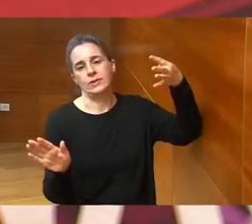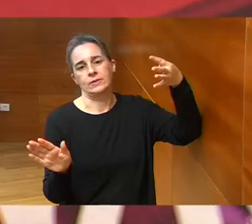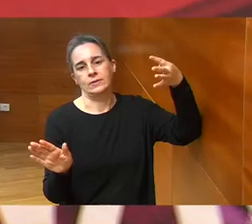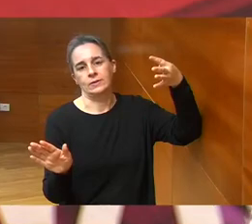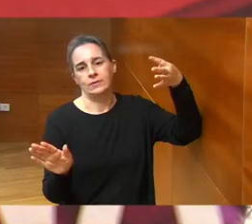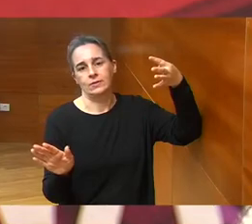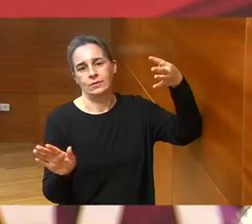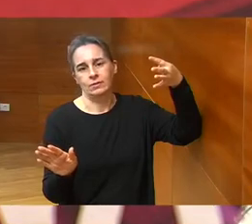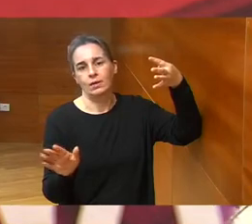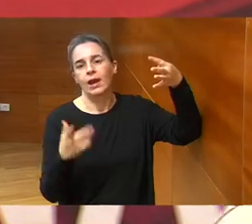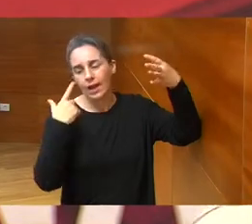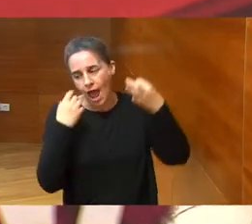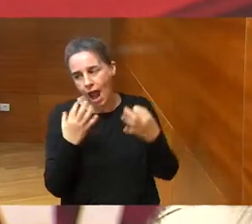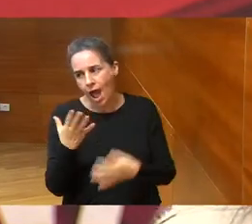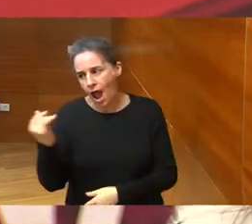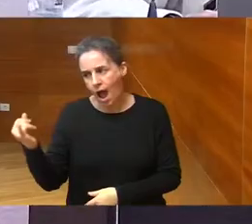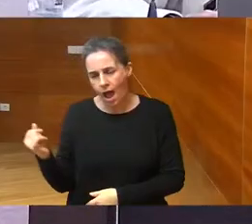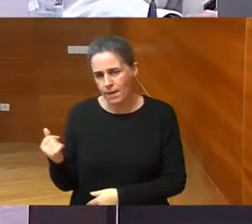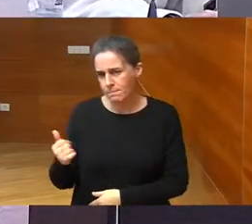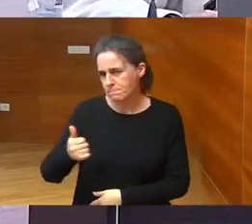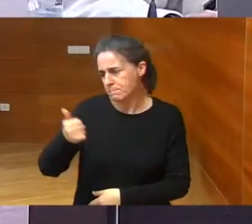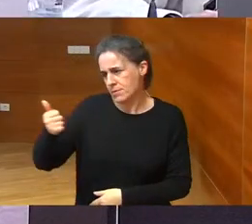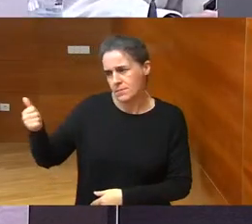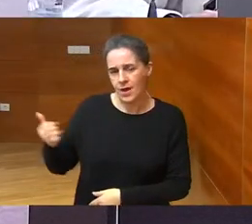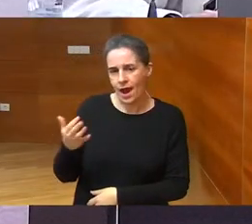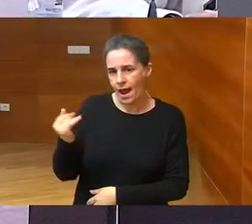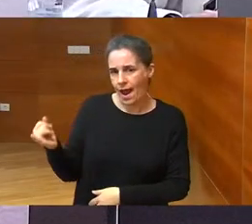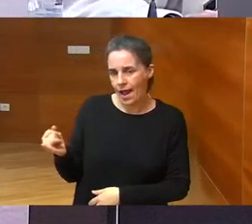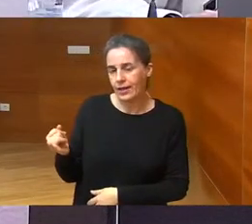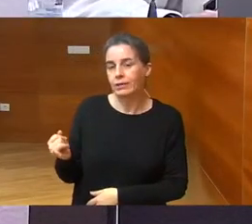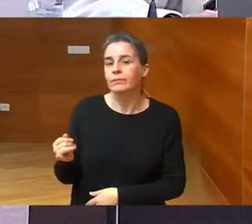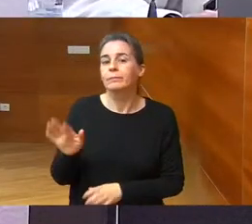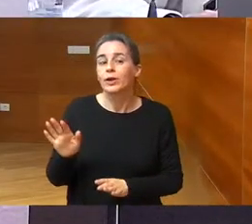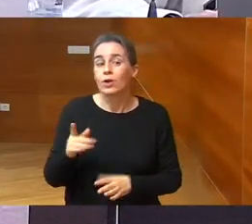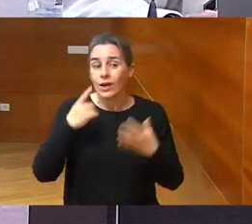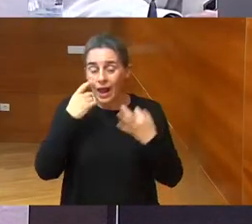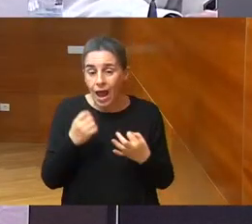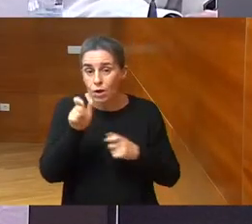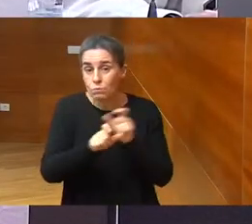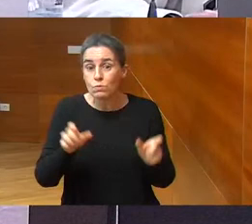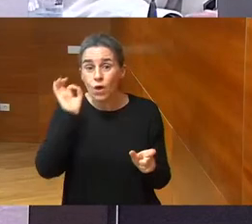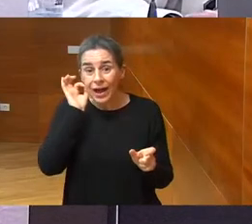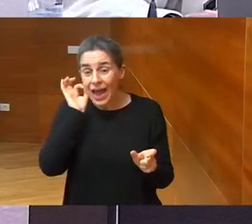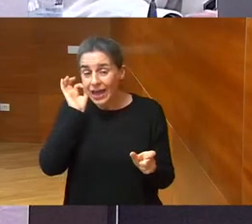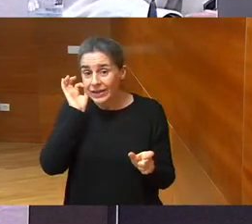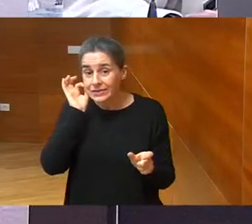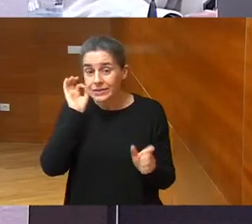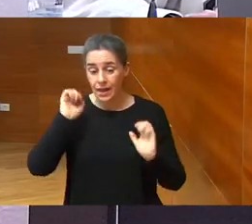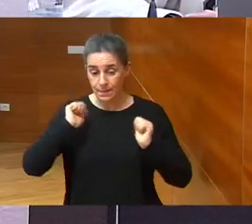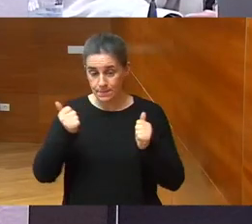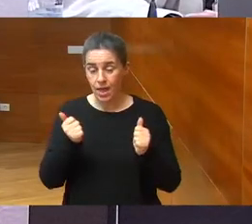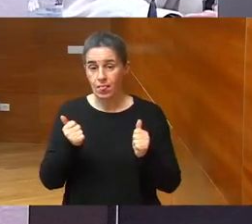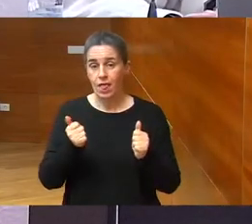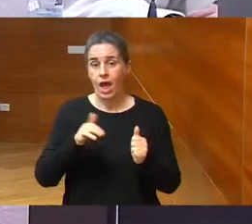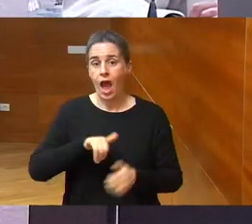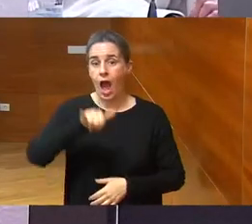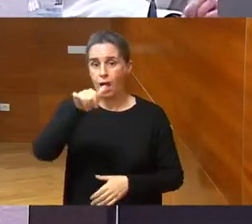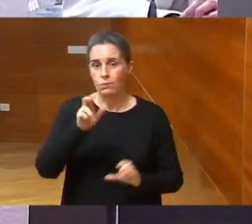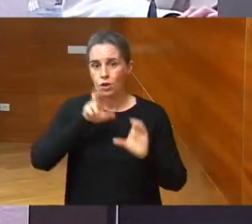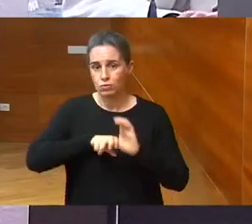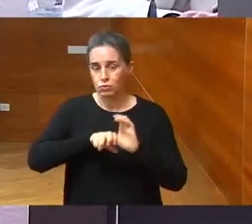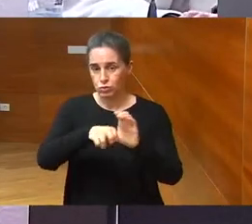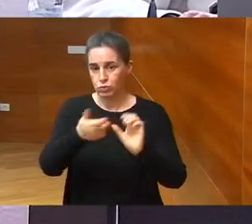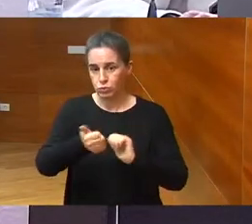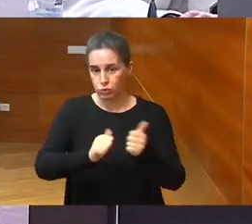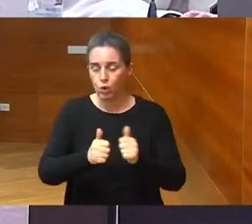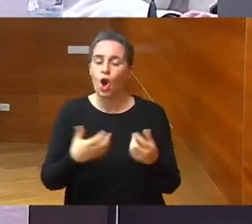importantes en todas las primeras mujeres en subirse un avión oficiaron con Wilbur Bright